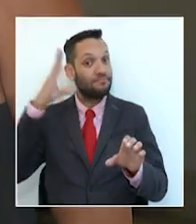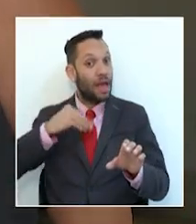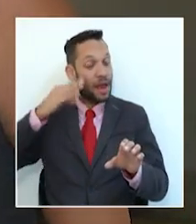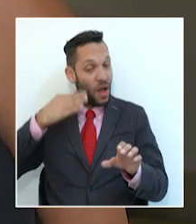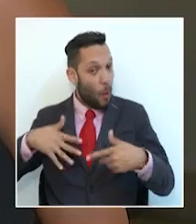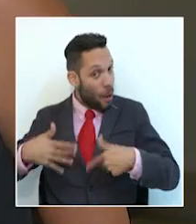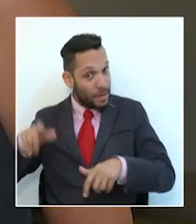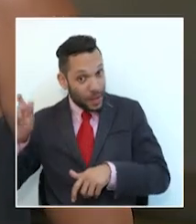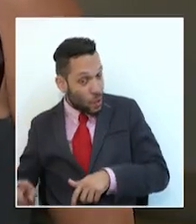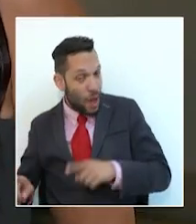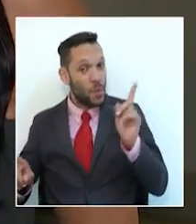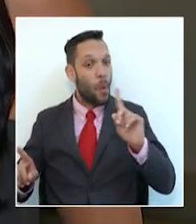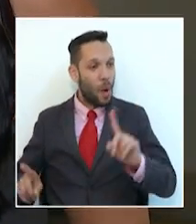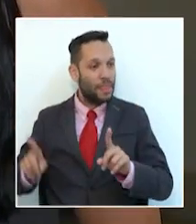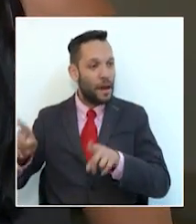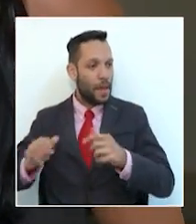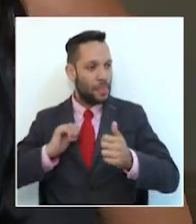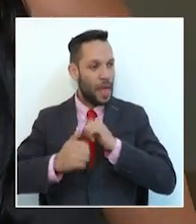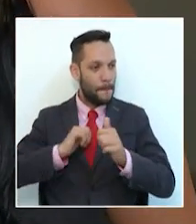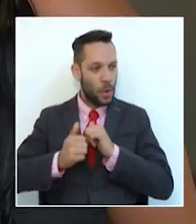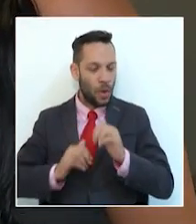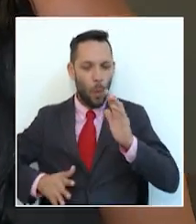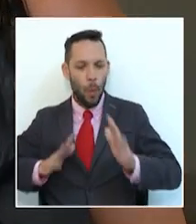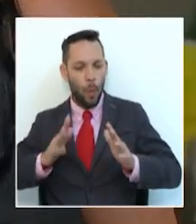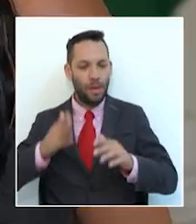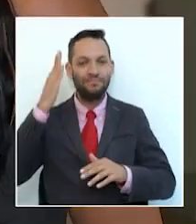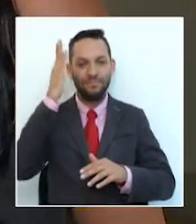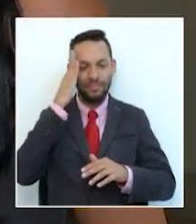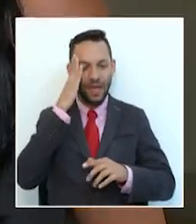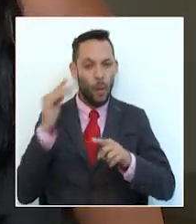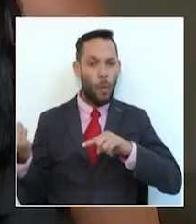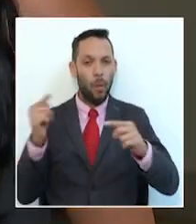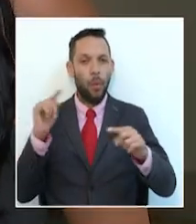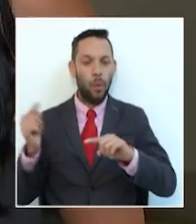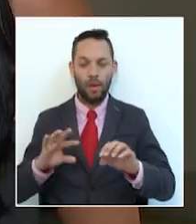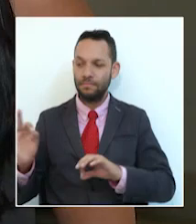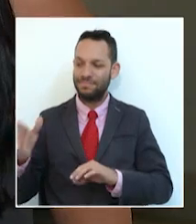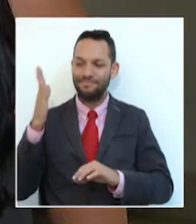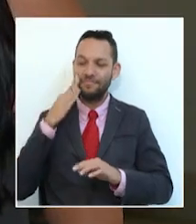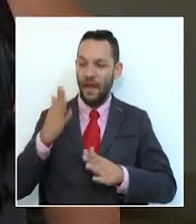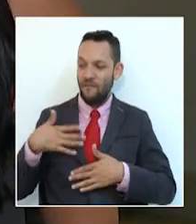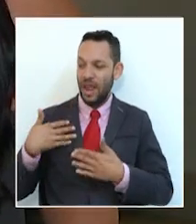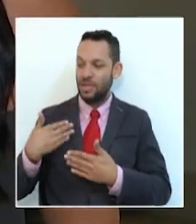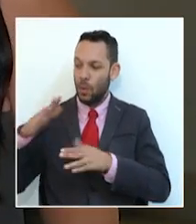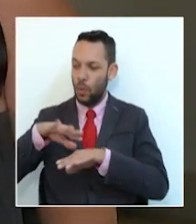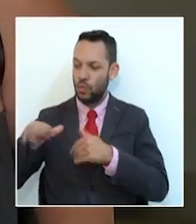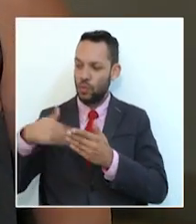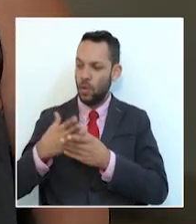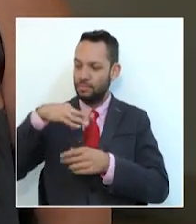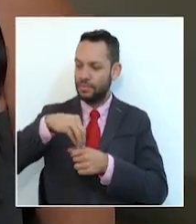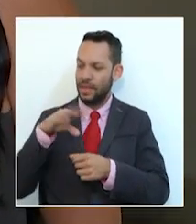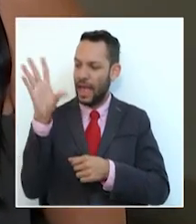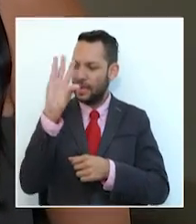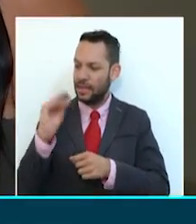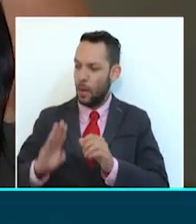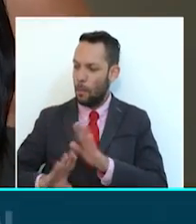con, estamos hablando con una deportista también consagrada que también sabe lo que es luchar por una medalla. Bienvenida, felicitaciones, porque este triunfo es de todo el departamento.